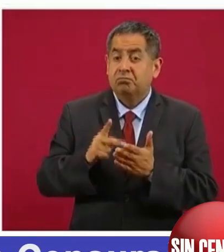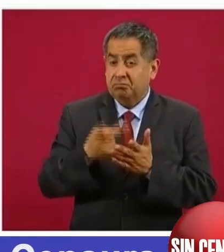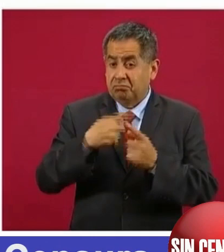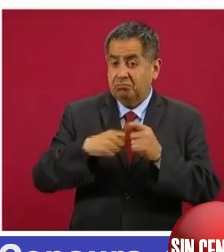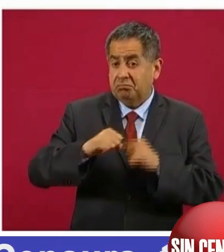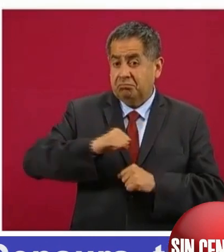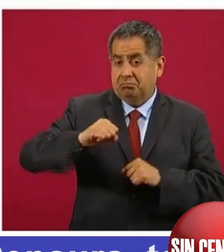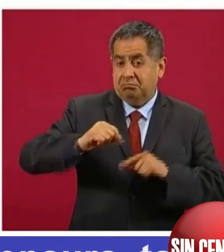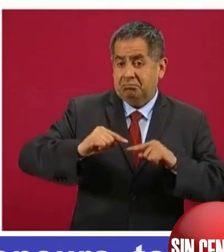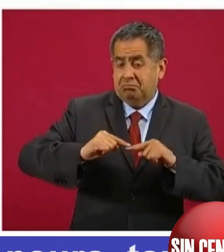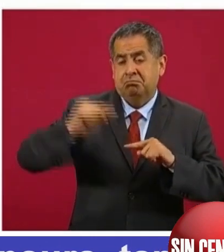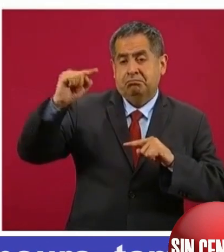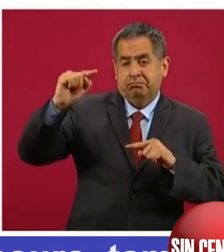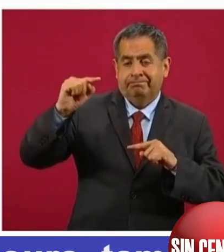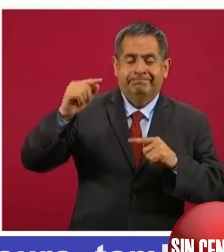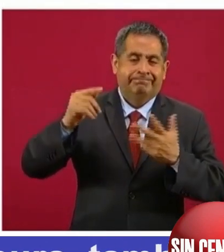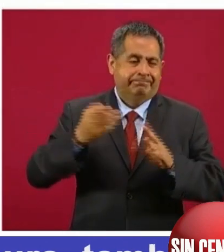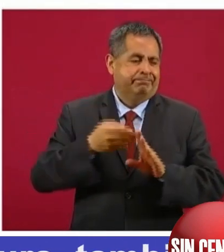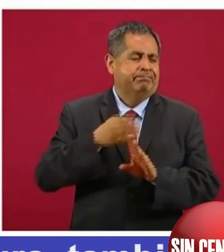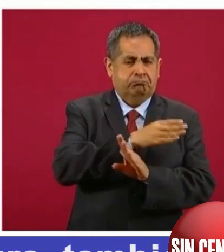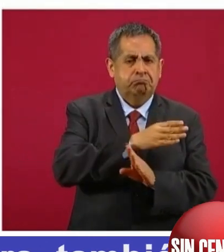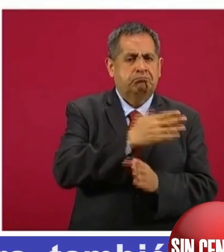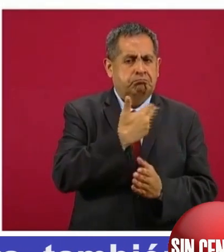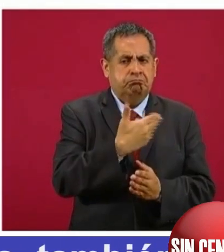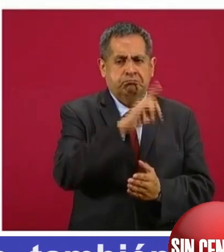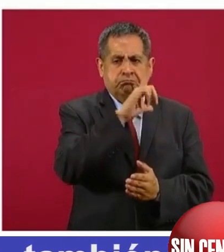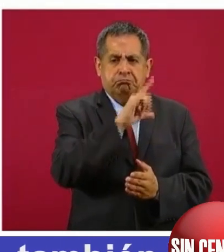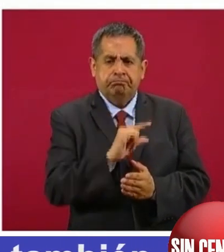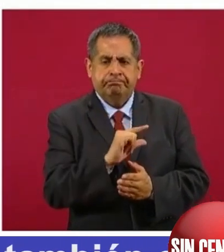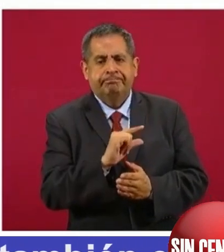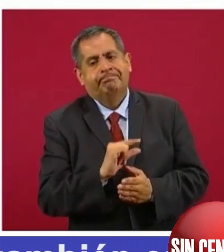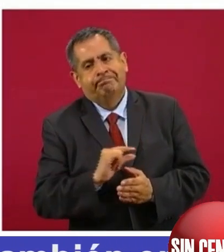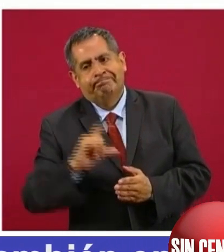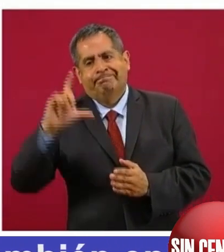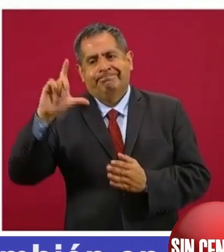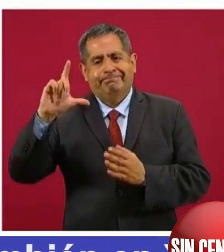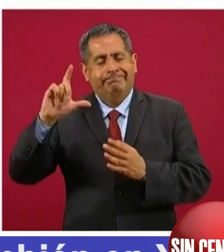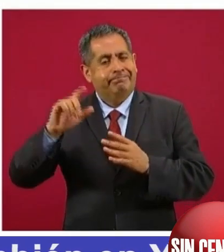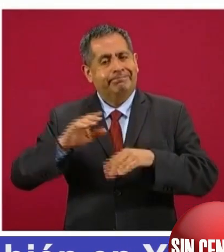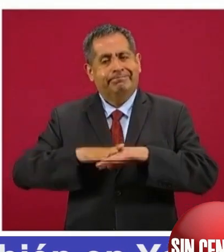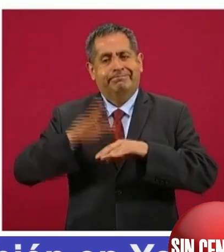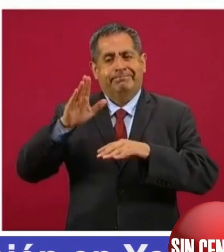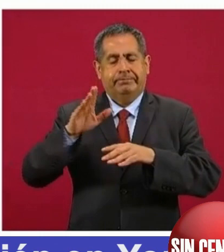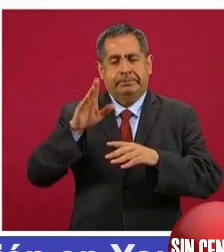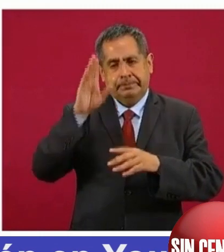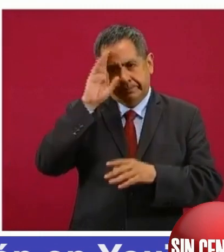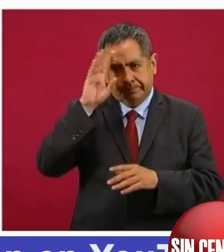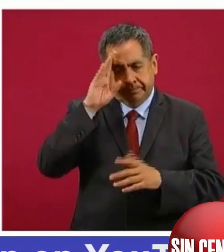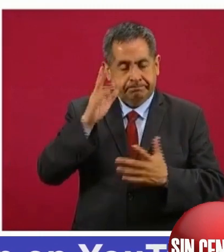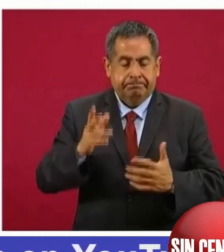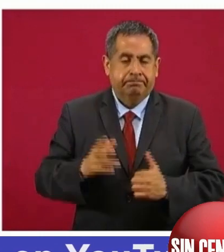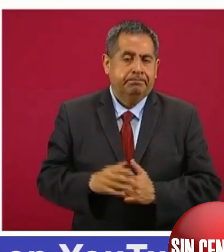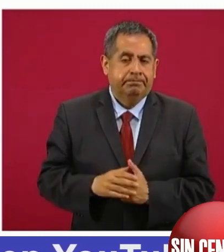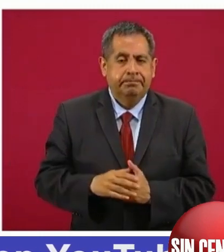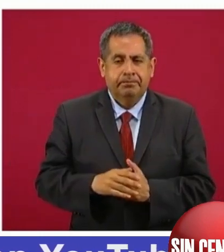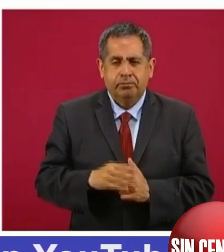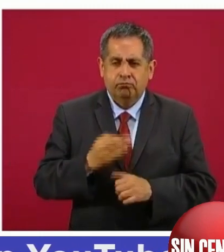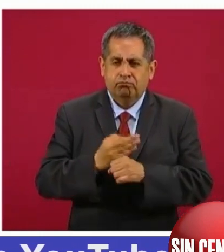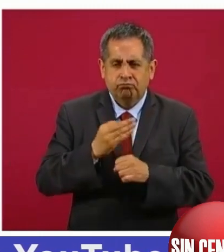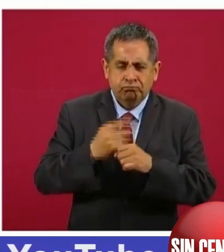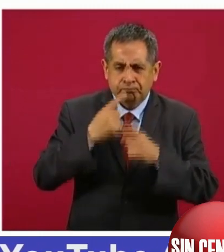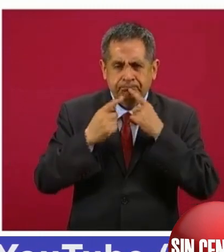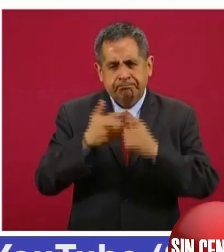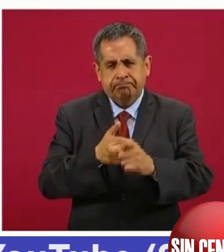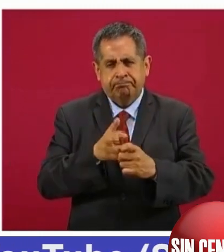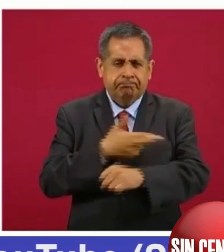Había tenido un descenso hasta la semana 37 y después tuvo este incremento importante, y se han estado tomando también